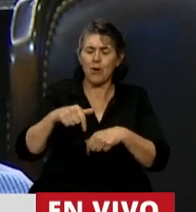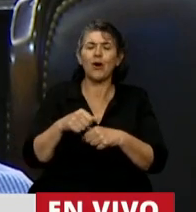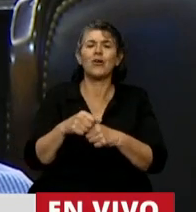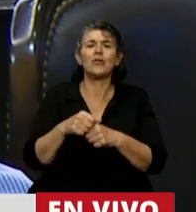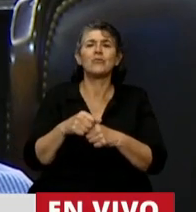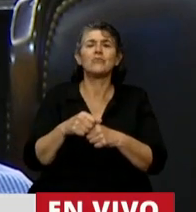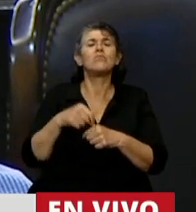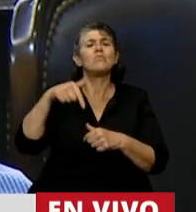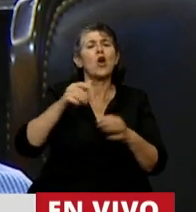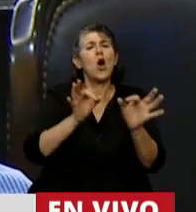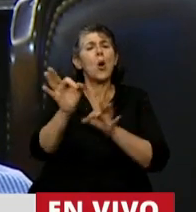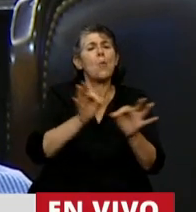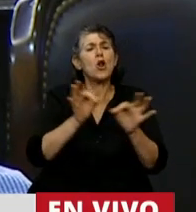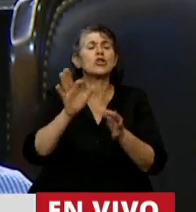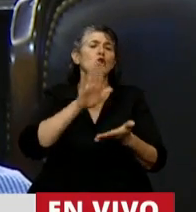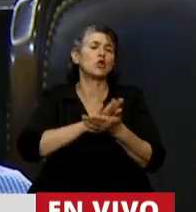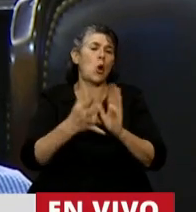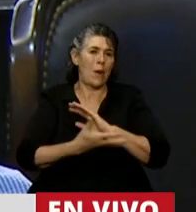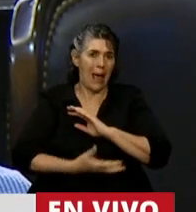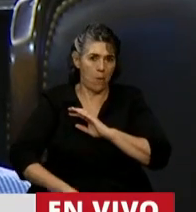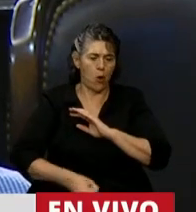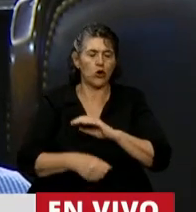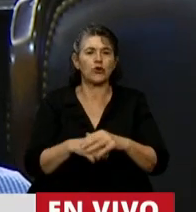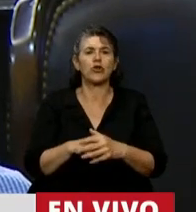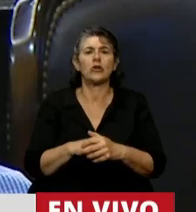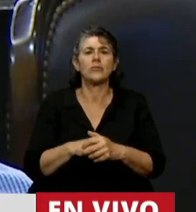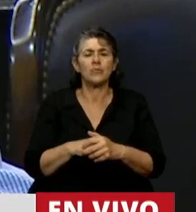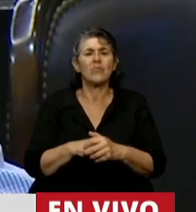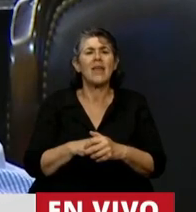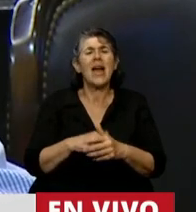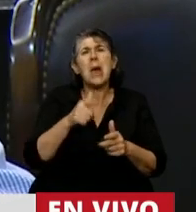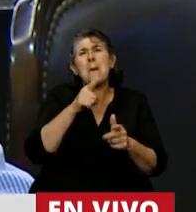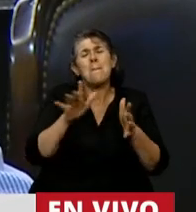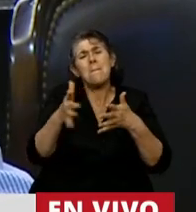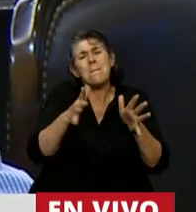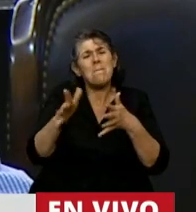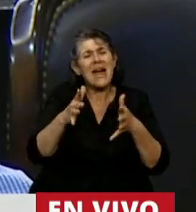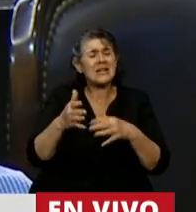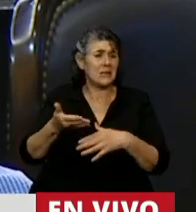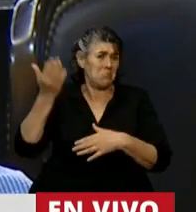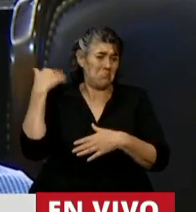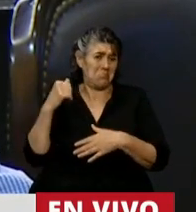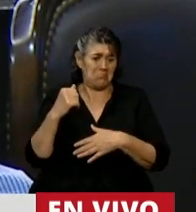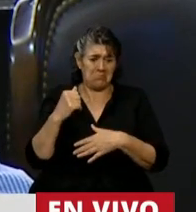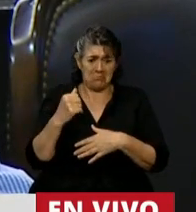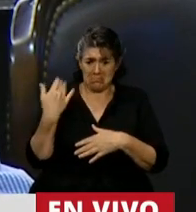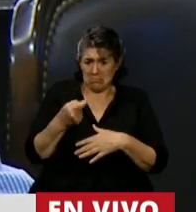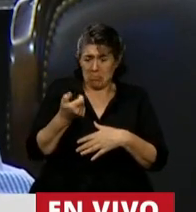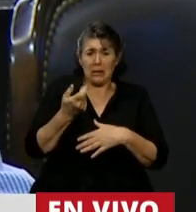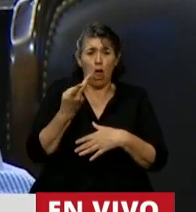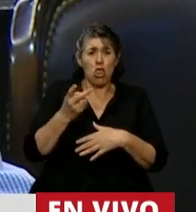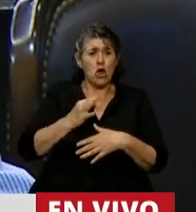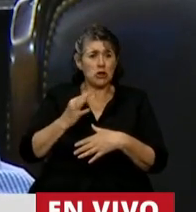un proyecto sobre aborto. Este último muy parecido al tratado y rechazado hace apenas